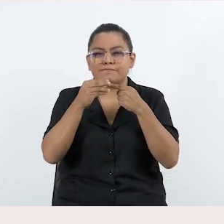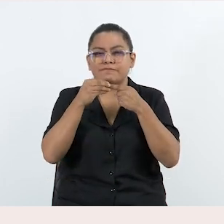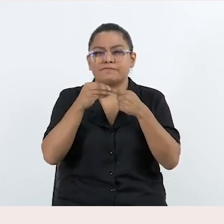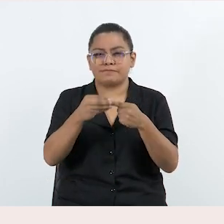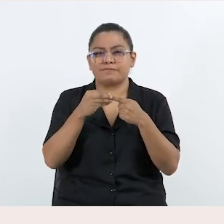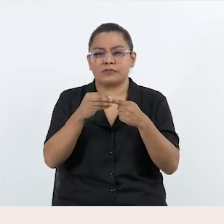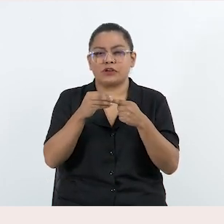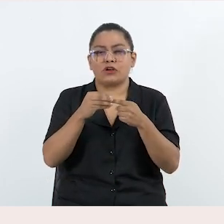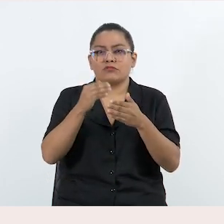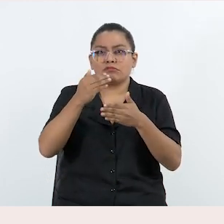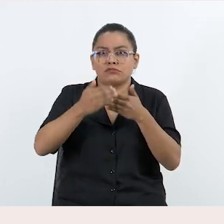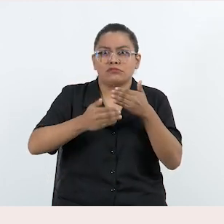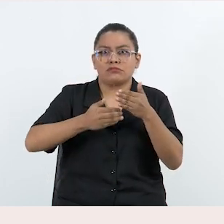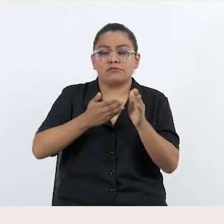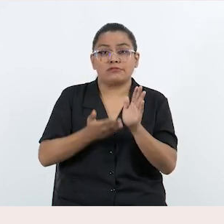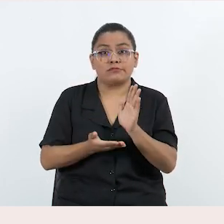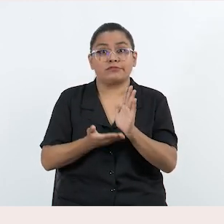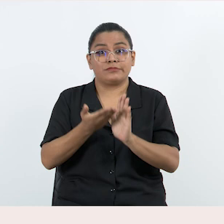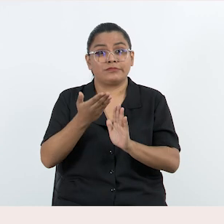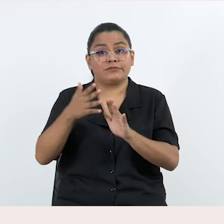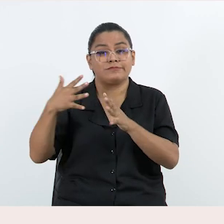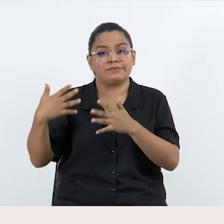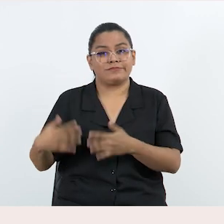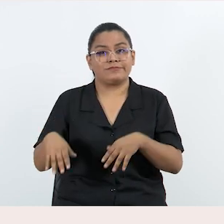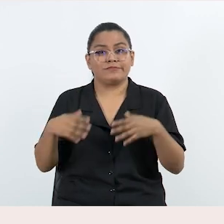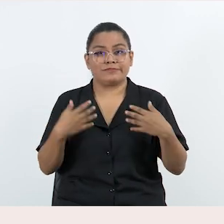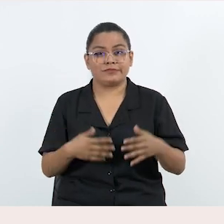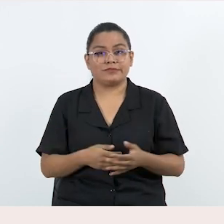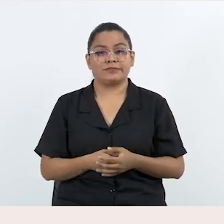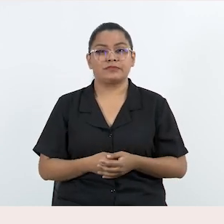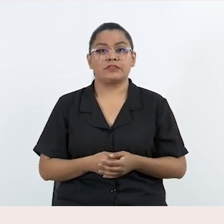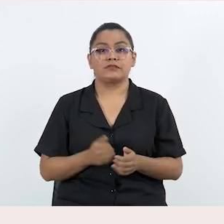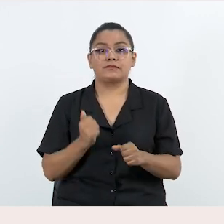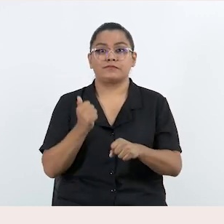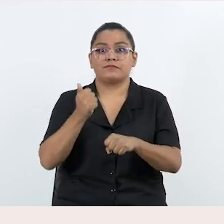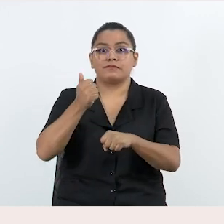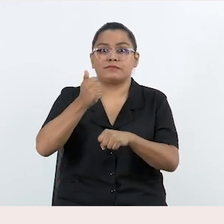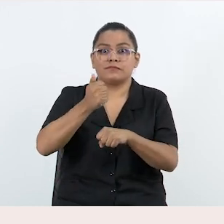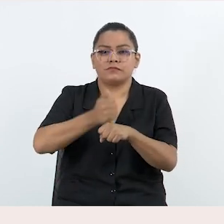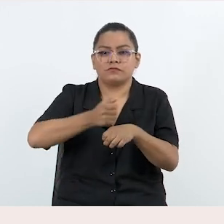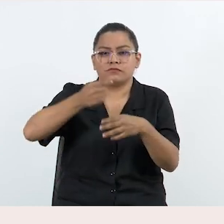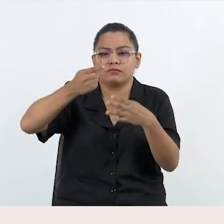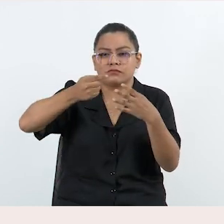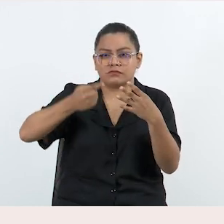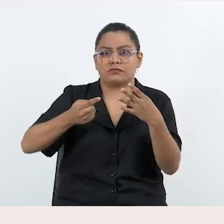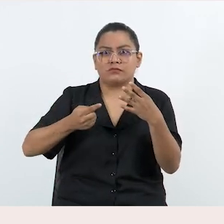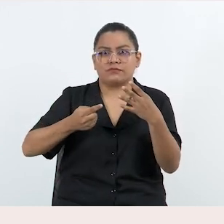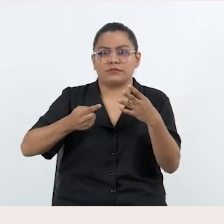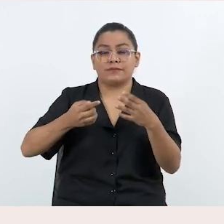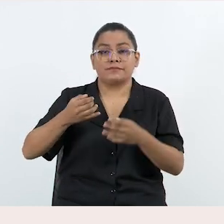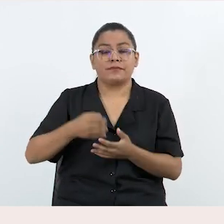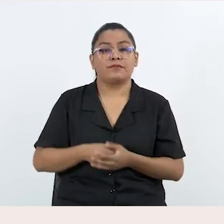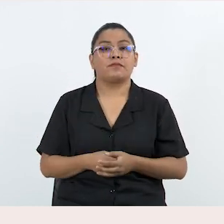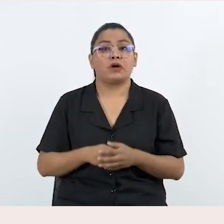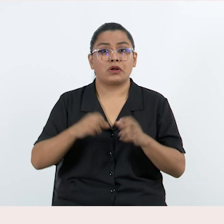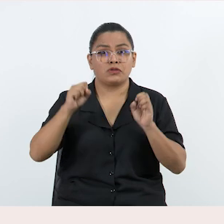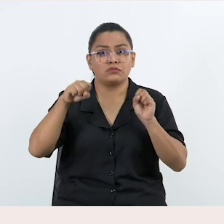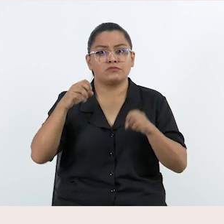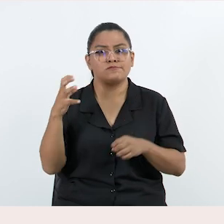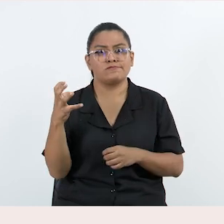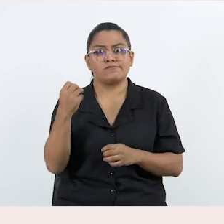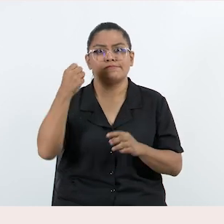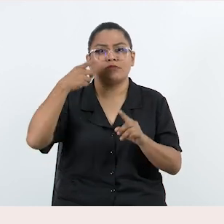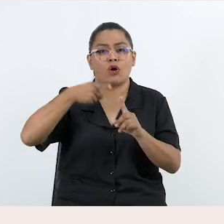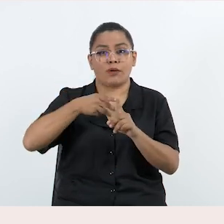los pasos a tomar en cuenta para el desarrollo de la actividad. Se establecen reglas y las condiciones ideales